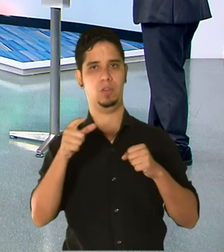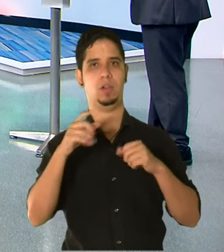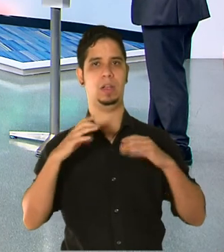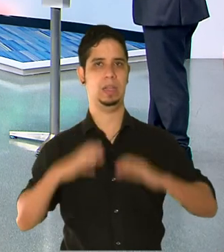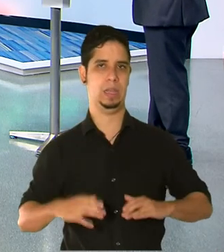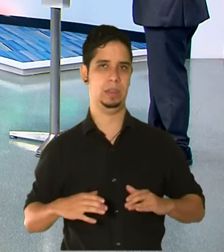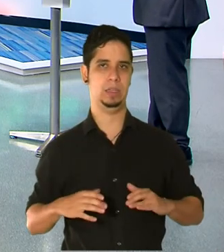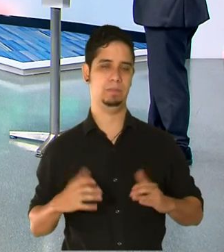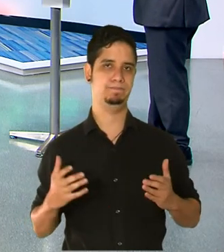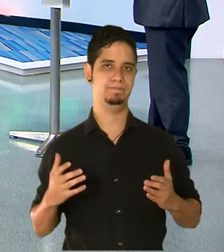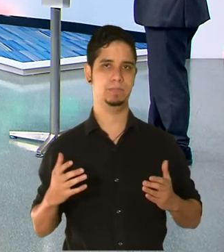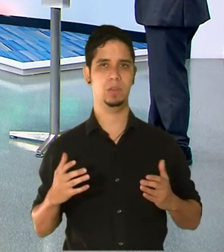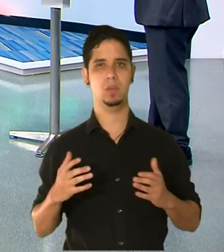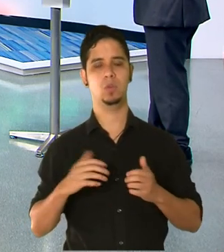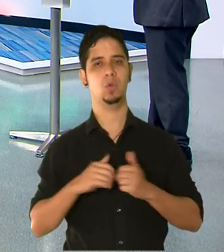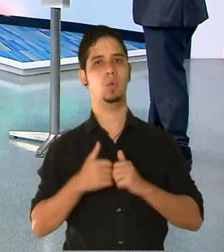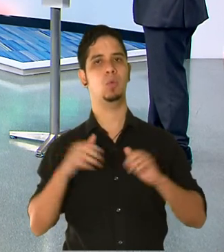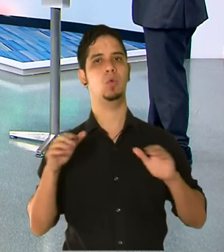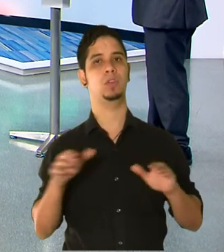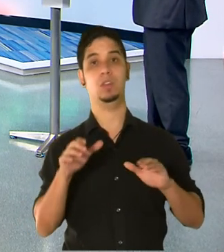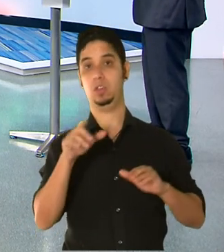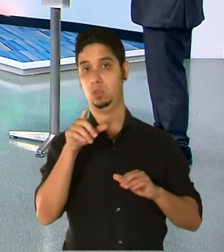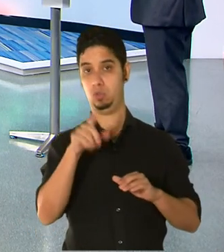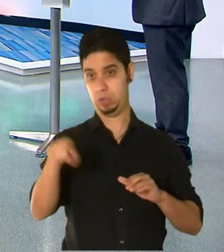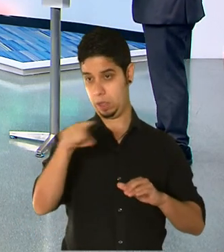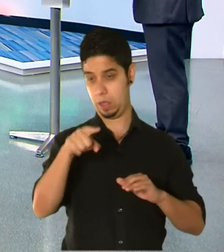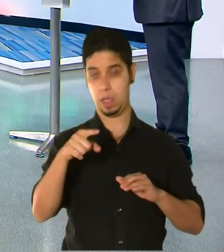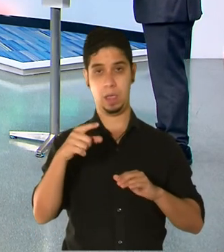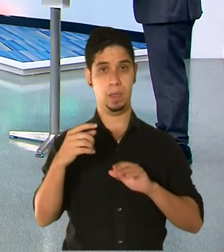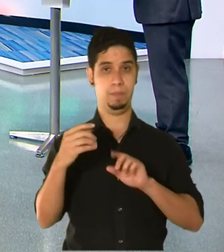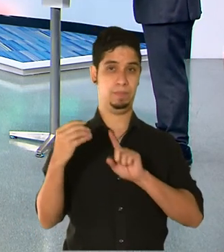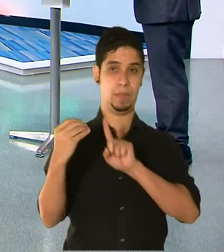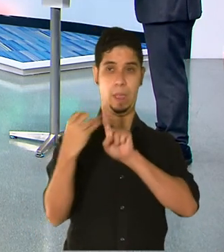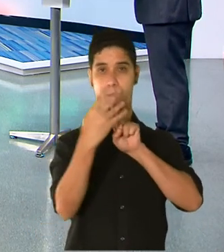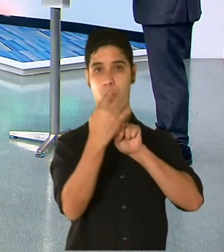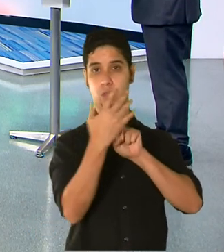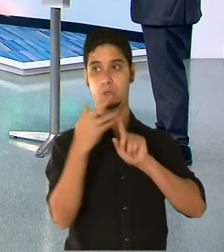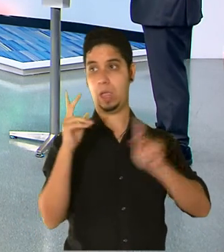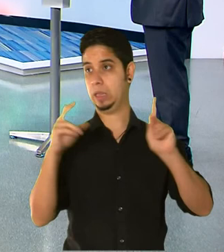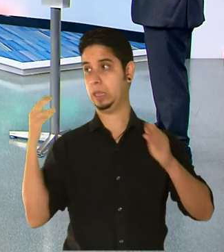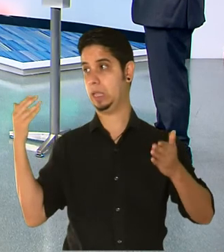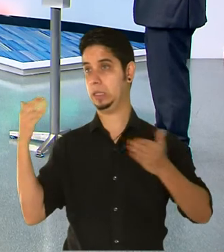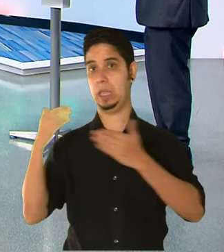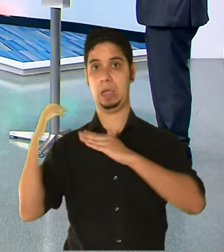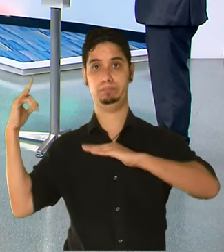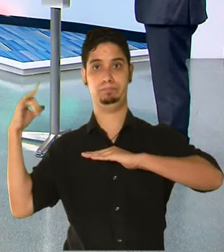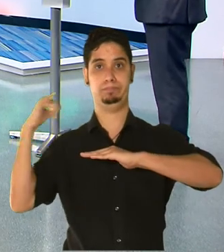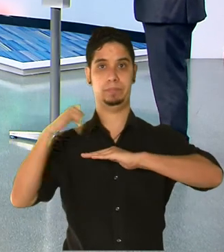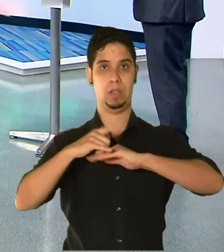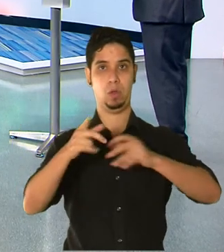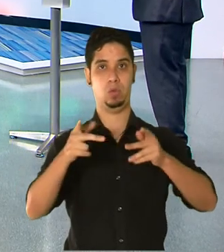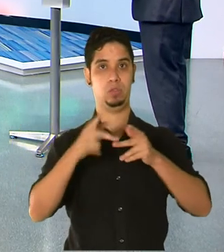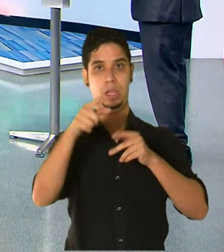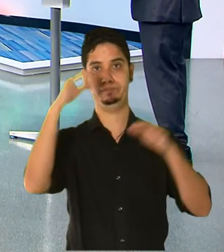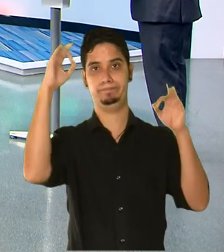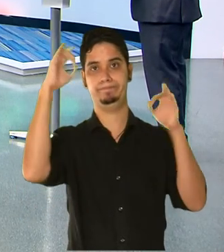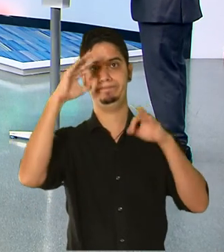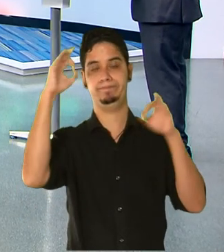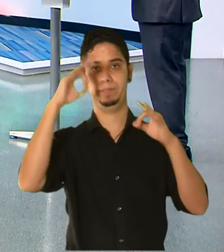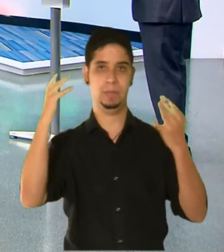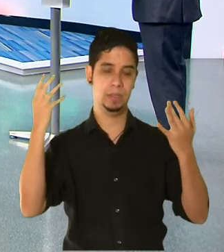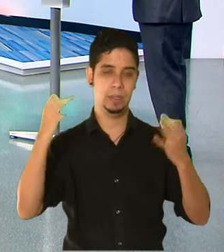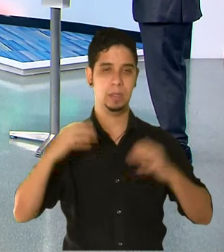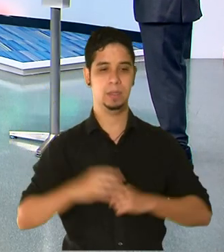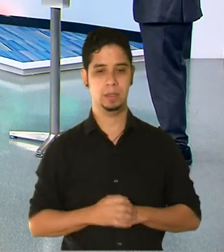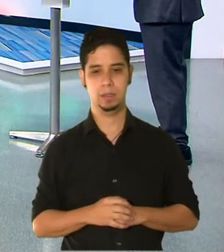tampoco las de ustedes sobre todo que están expuestos a personas que llegan de lugares que no conocen que no son sus familiares claro en un principio sabemos